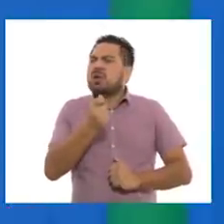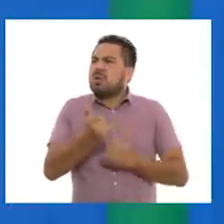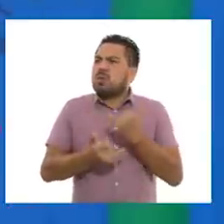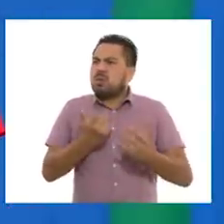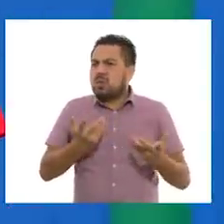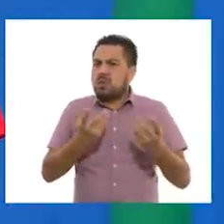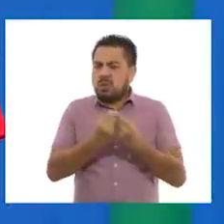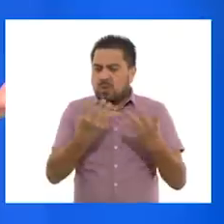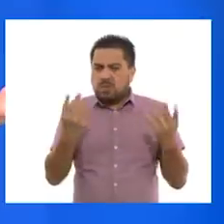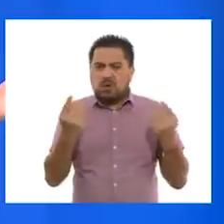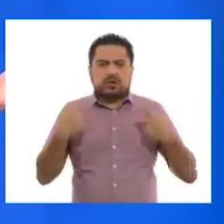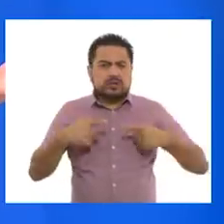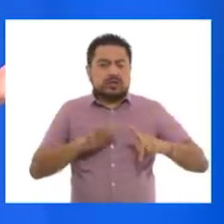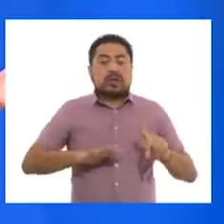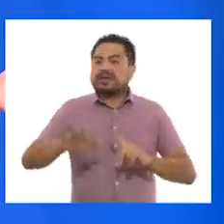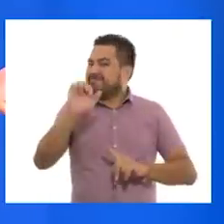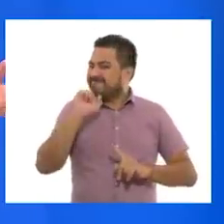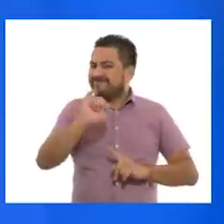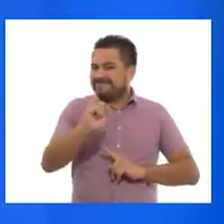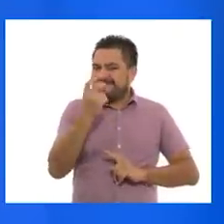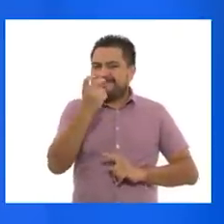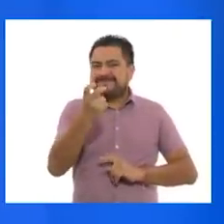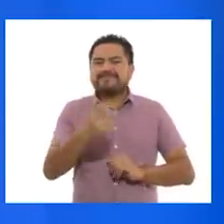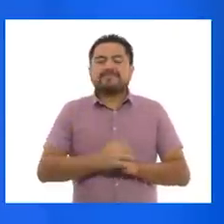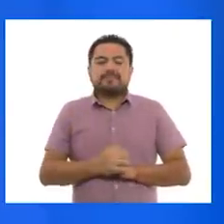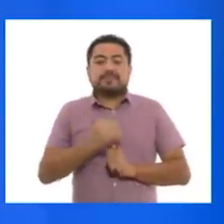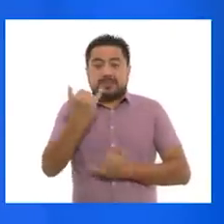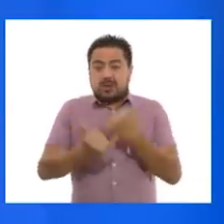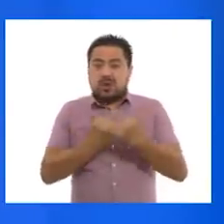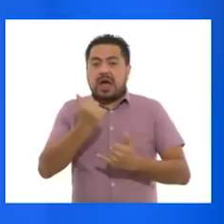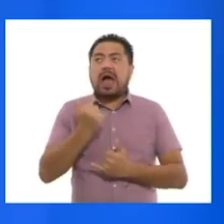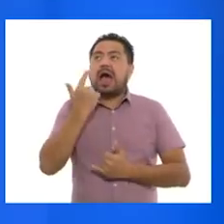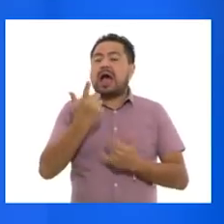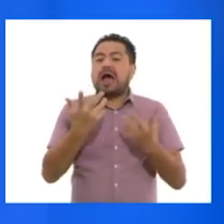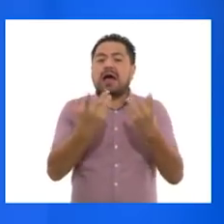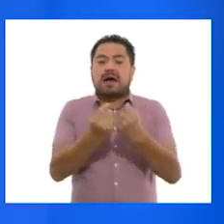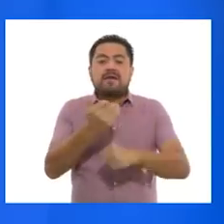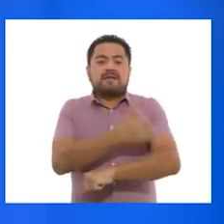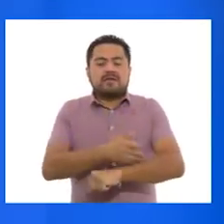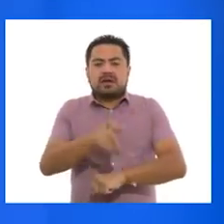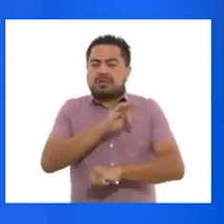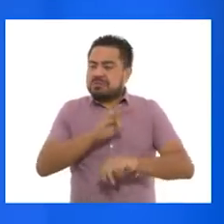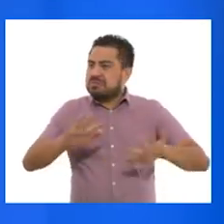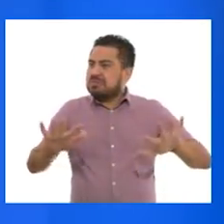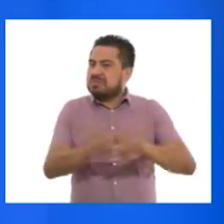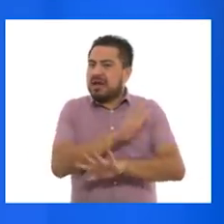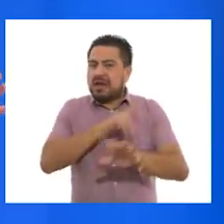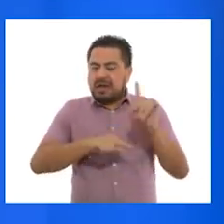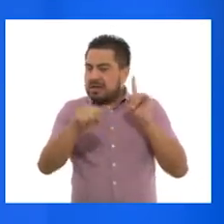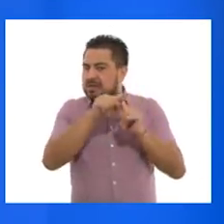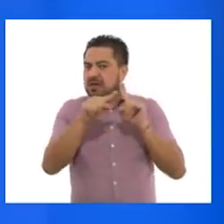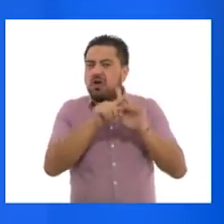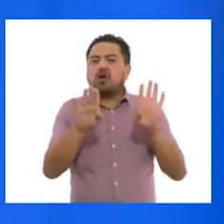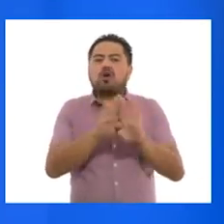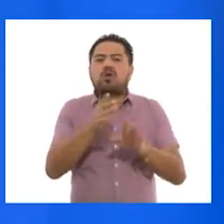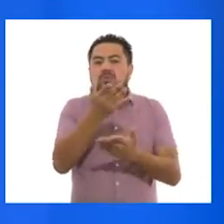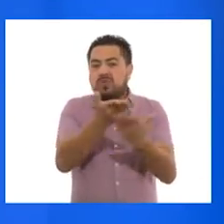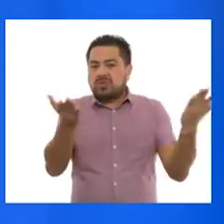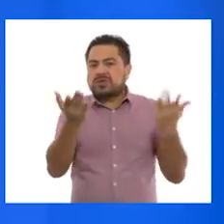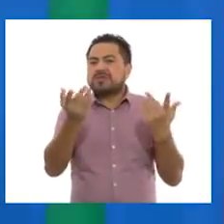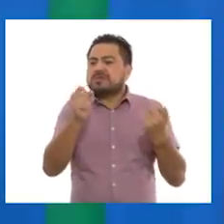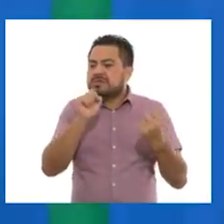juegan entre varios? Así es, Ale. Si juegan con alguien de su familia, les va a cambiar el ánimo, tanto a ustedes como a